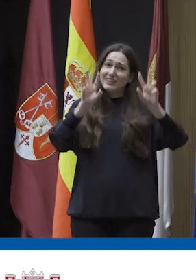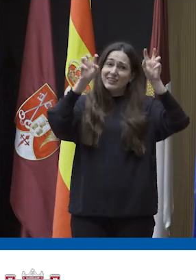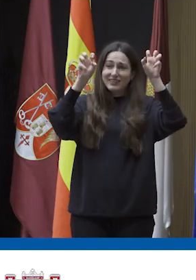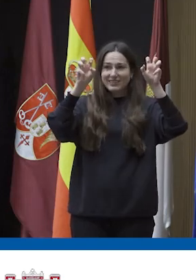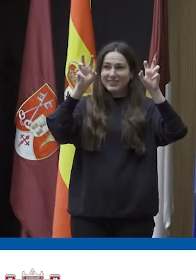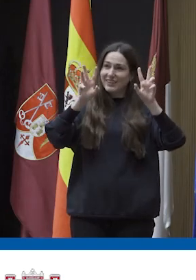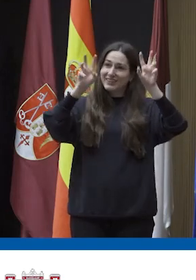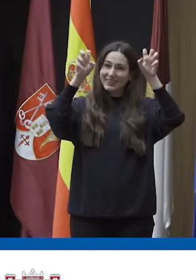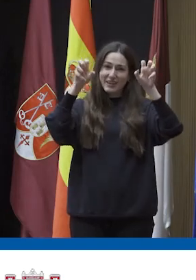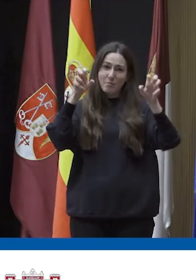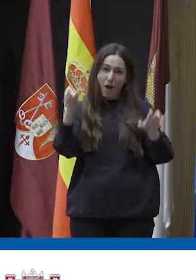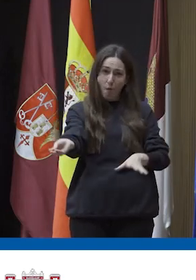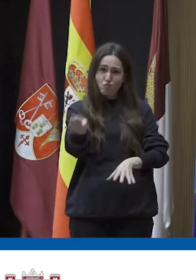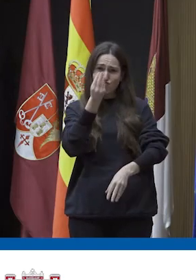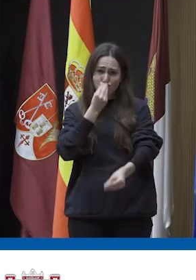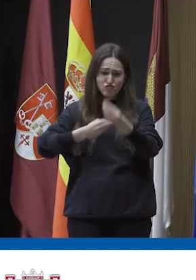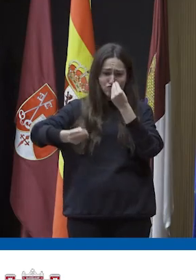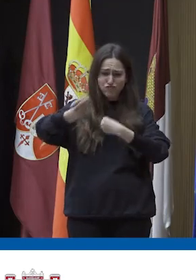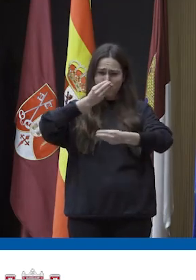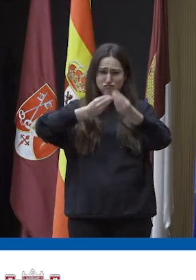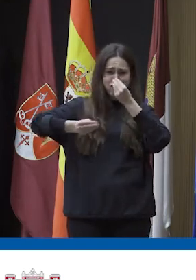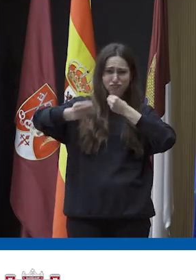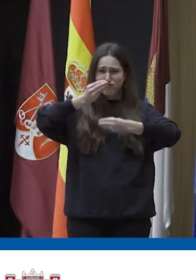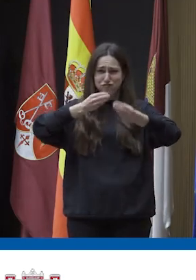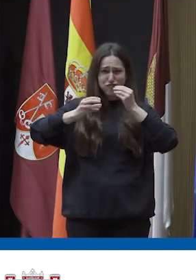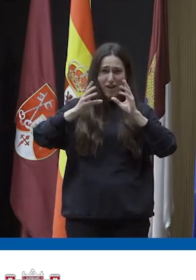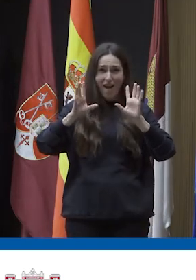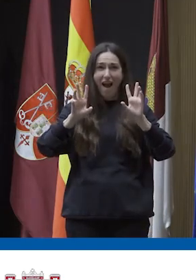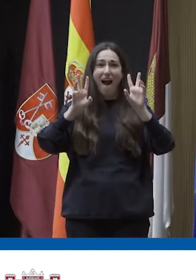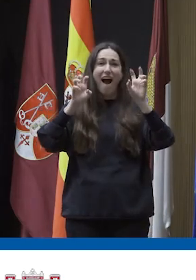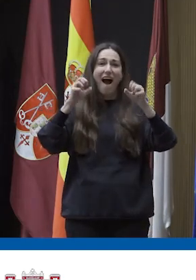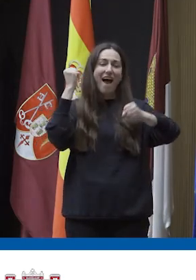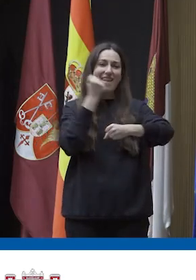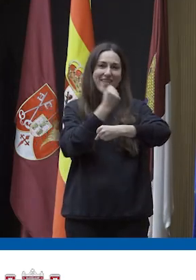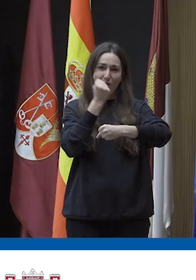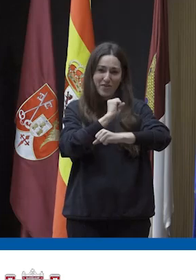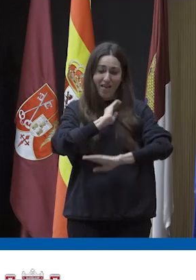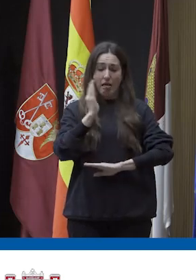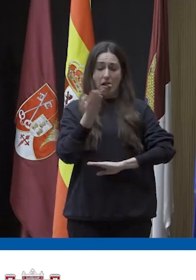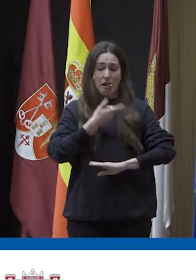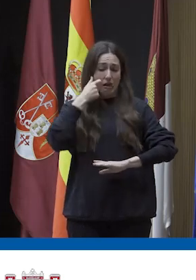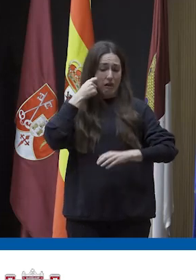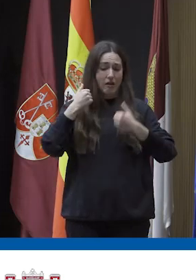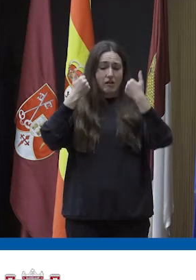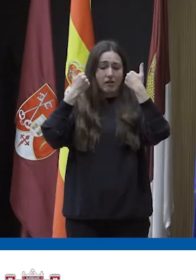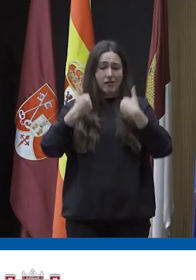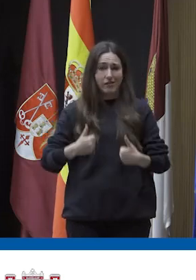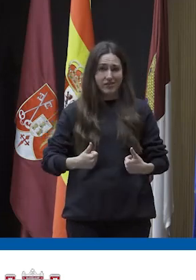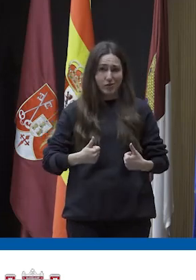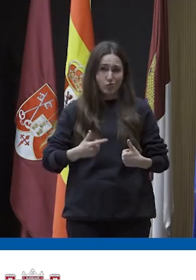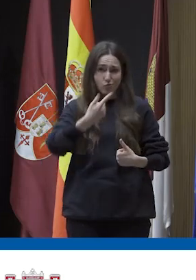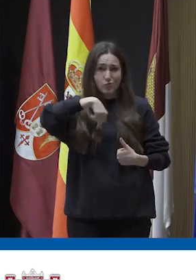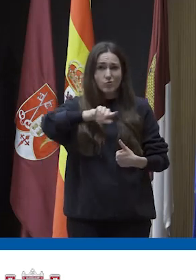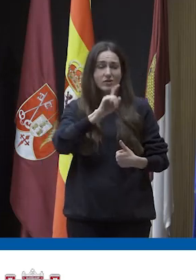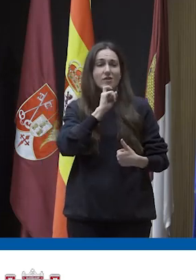sobre la copiosa alimentación y cómo nos puede afectar a nuestra salud en estas